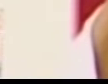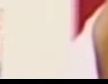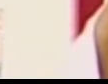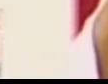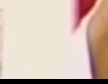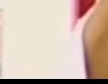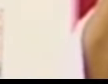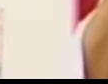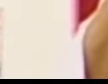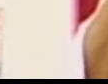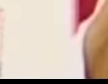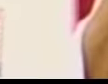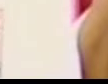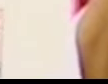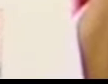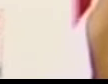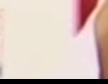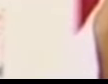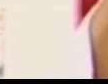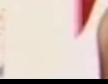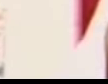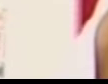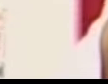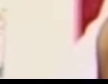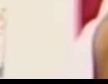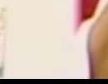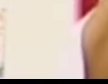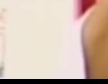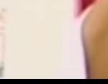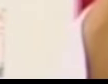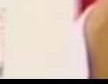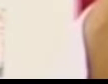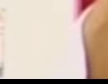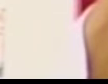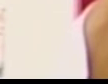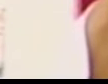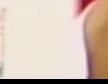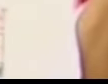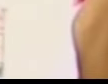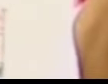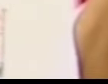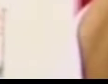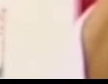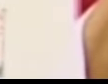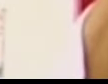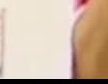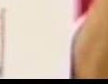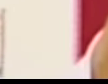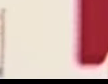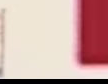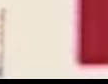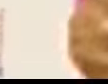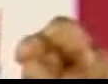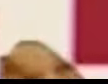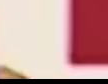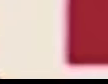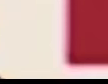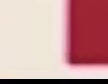horas. Entonces, para largas distancias todavía hay problemas, pero para la ciudad ningún problema. Entonces, para el taxímetro sería ideal.